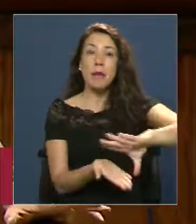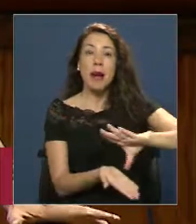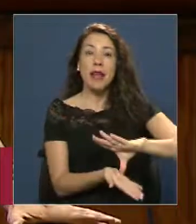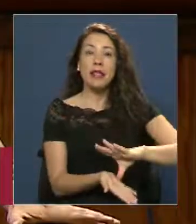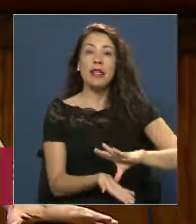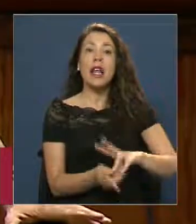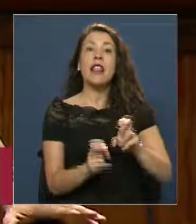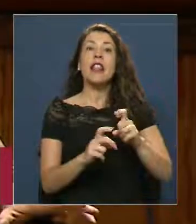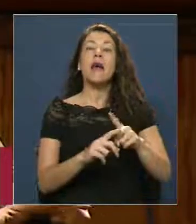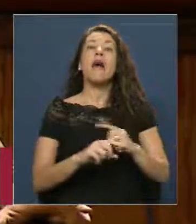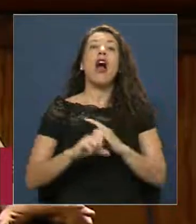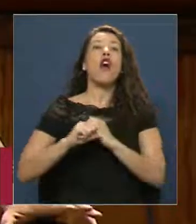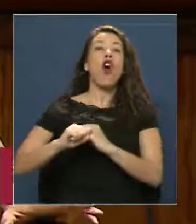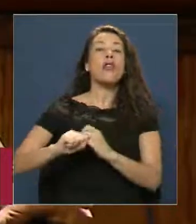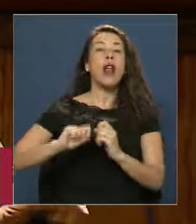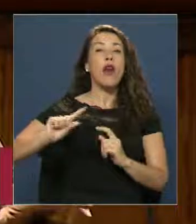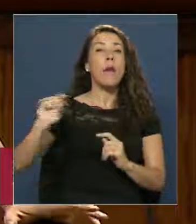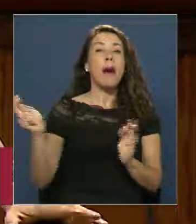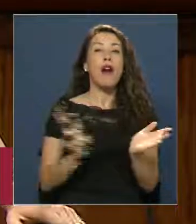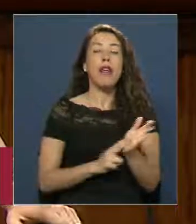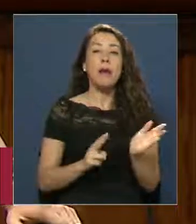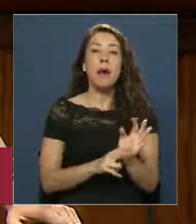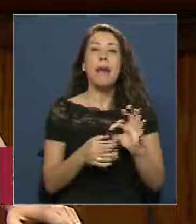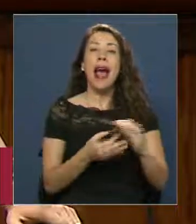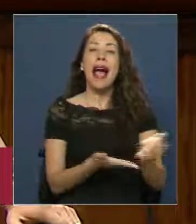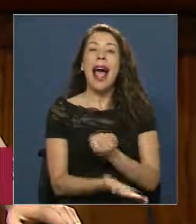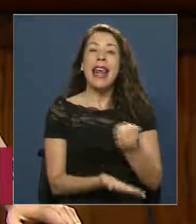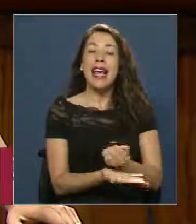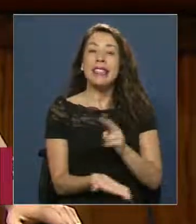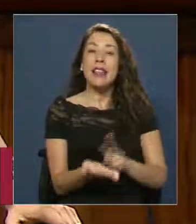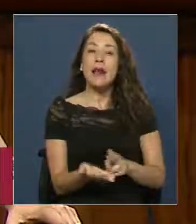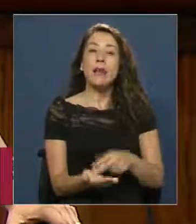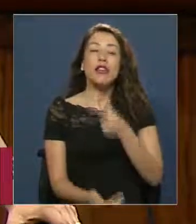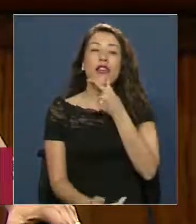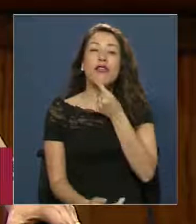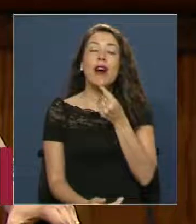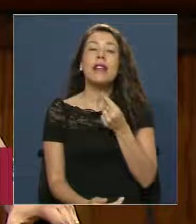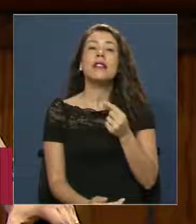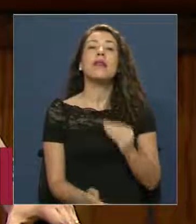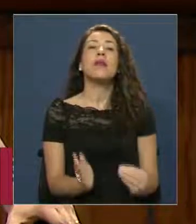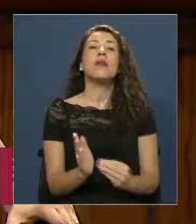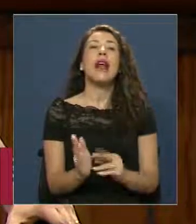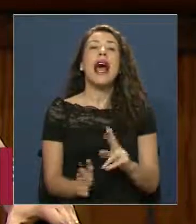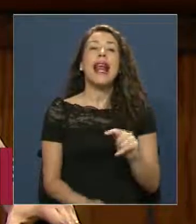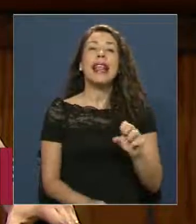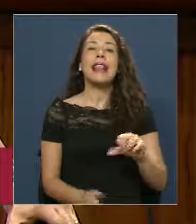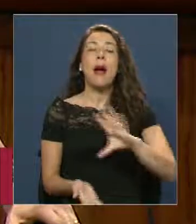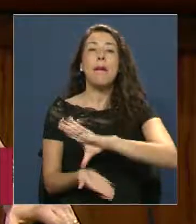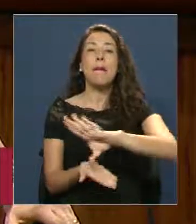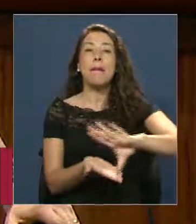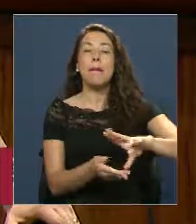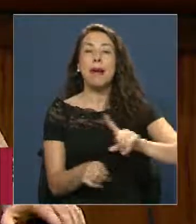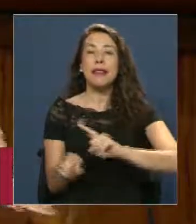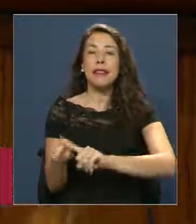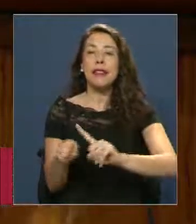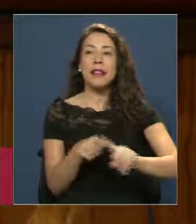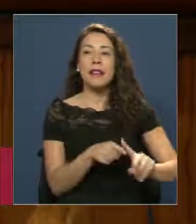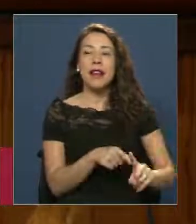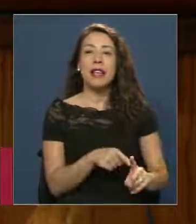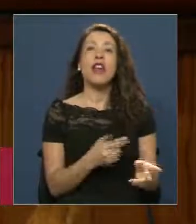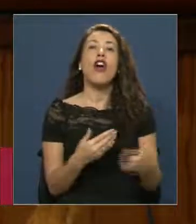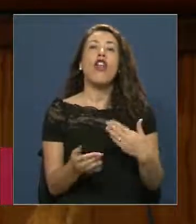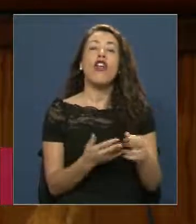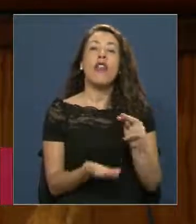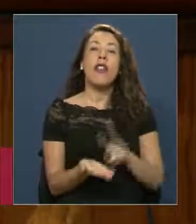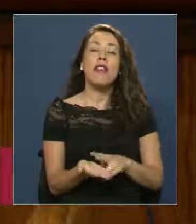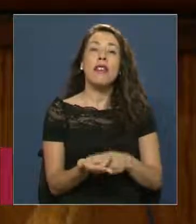herramientas anti-ilusión para sus autoridades tributarias facilite la asignación de rentas de países diferentes de aquellos en donde